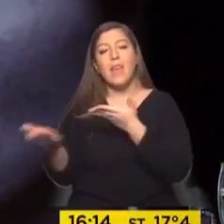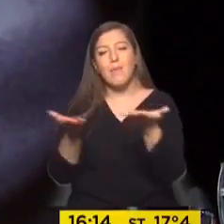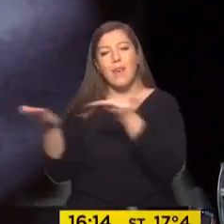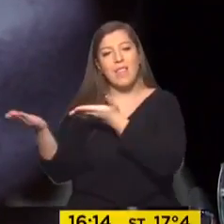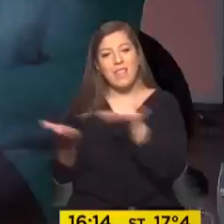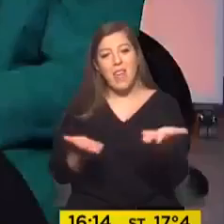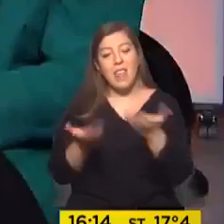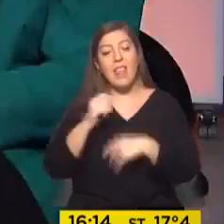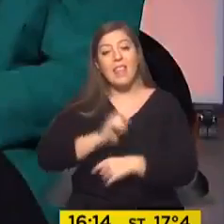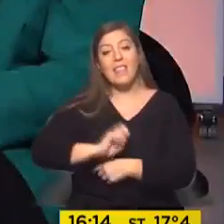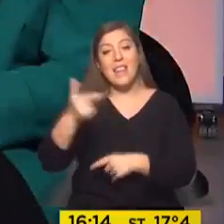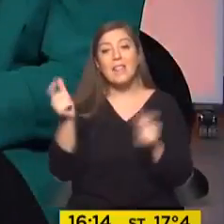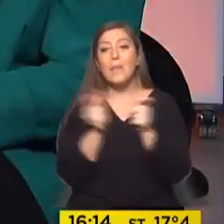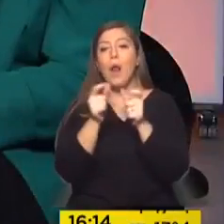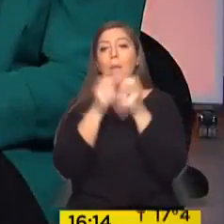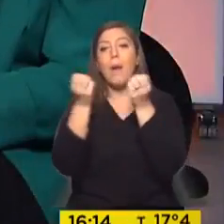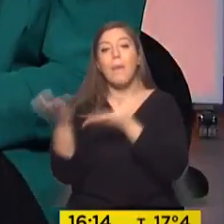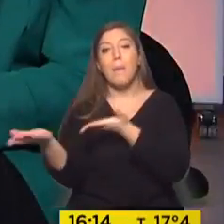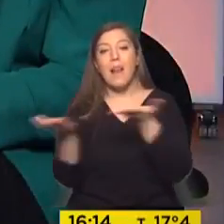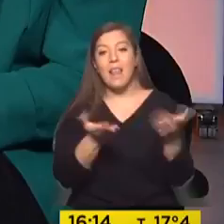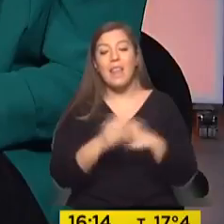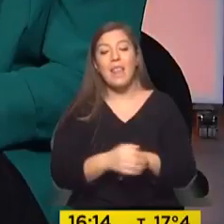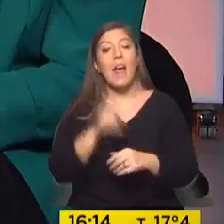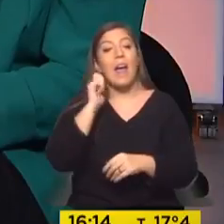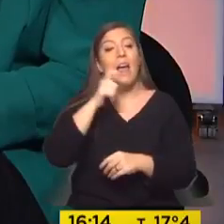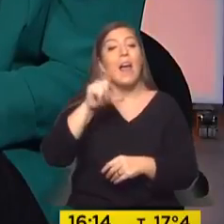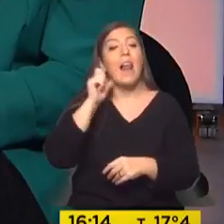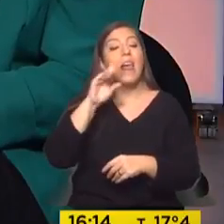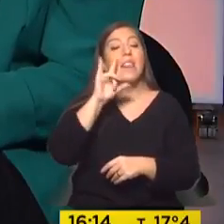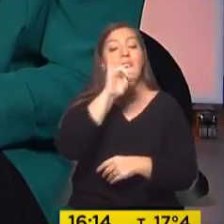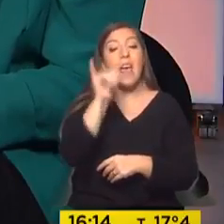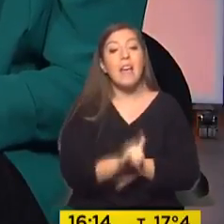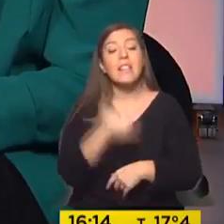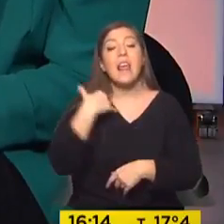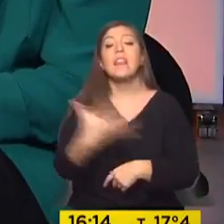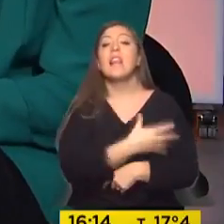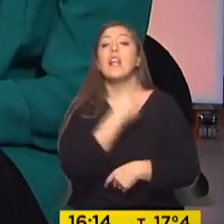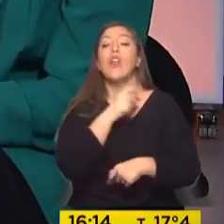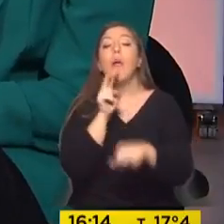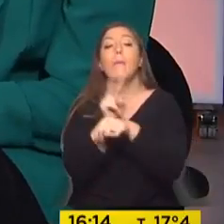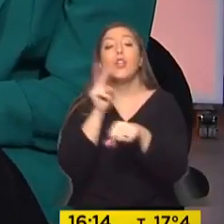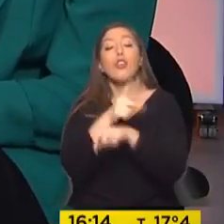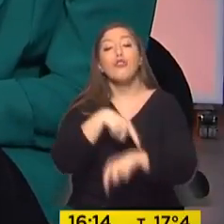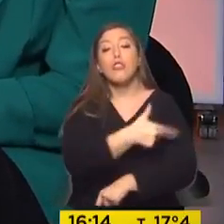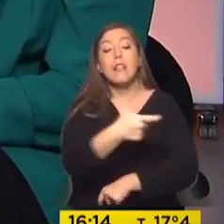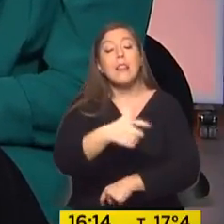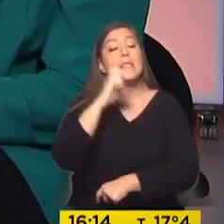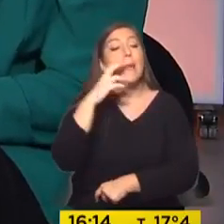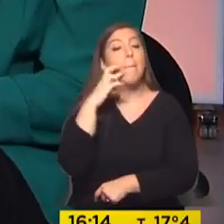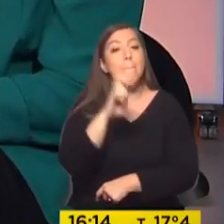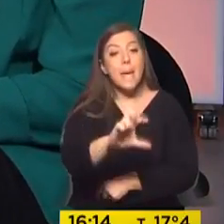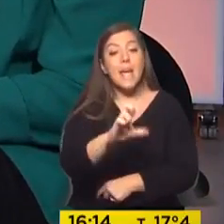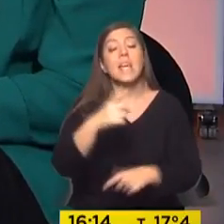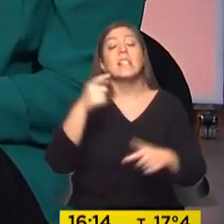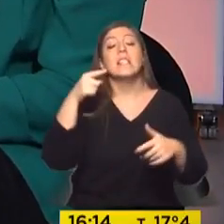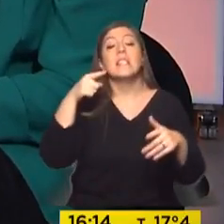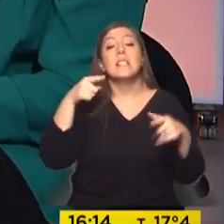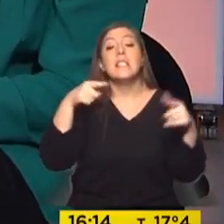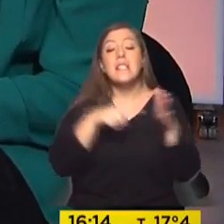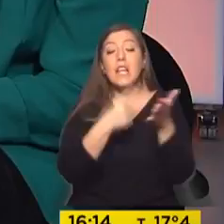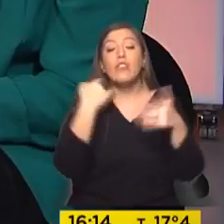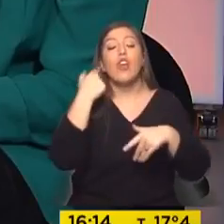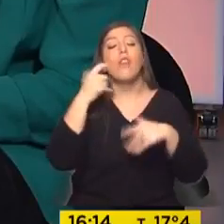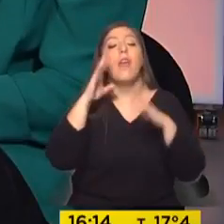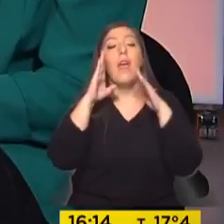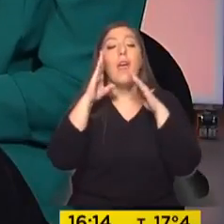de este tercer programa. Bienvenidas a Gala Díaz Langú. Ella es directora de Protección Social del CIPEC, que es el Centro de Implementación de Políticas